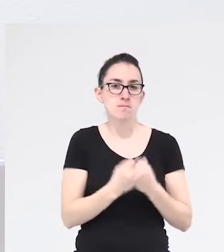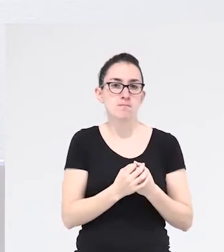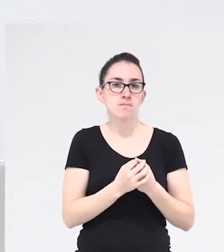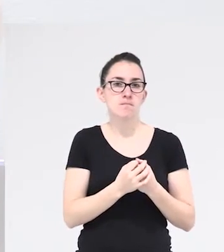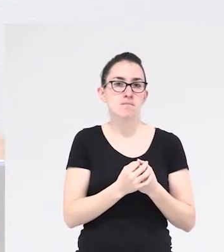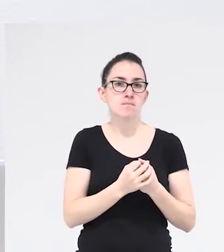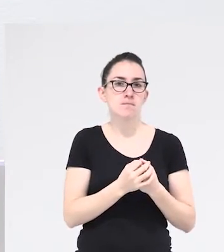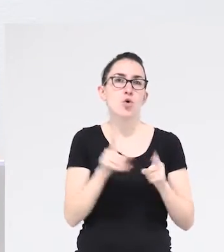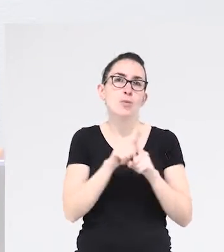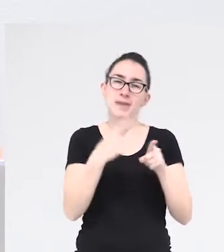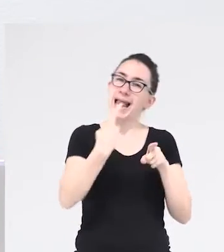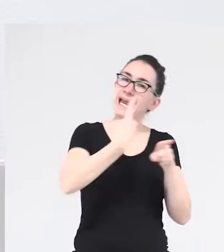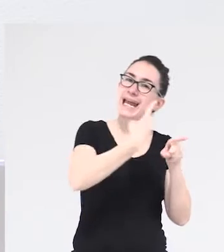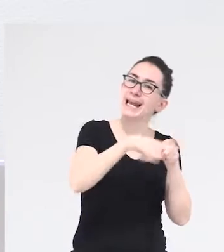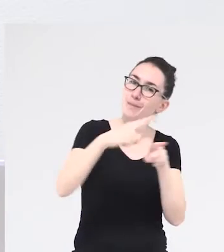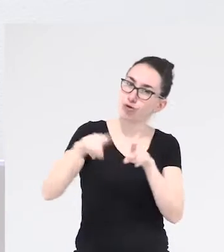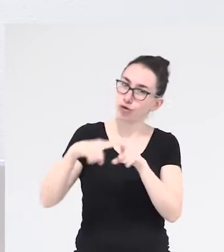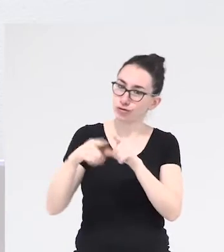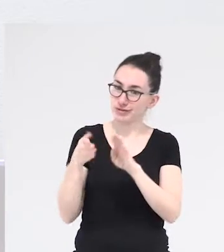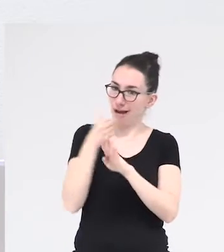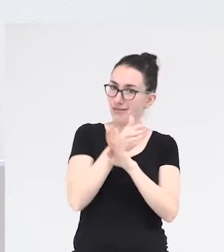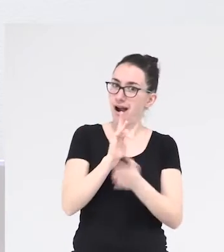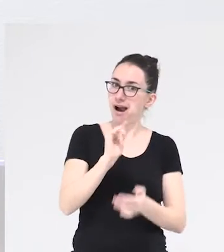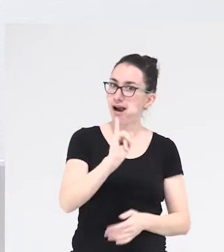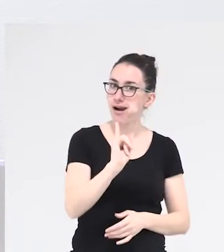Sí, pensar los elementos que están presentes, ¿no?